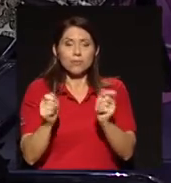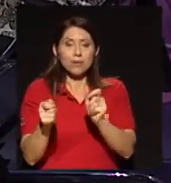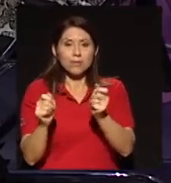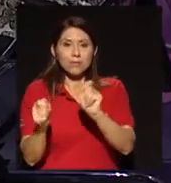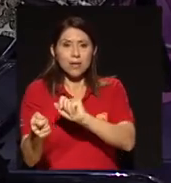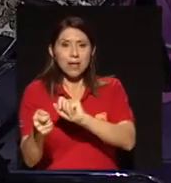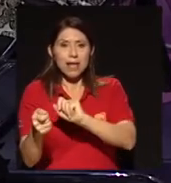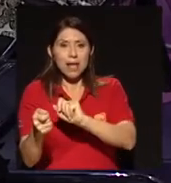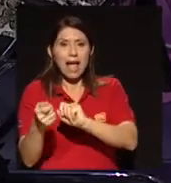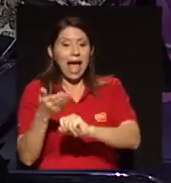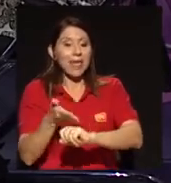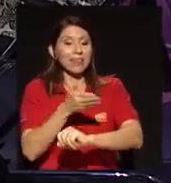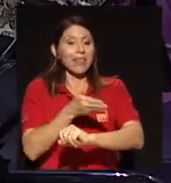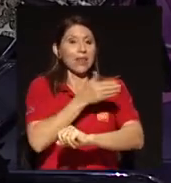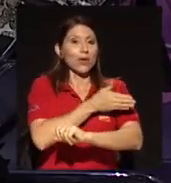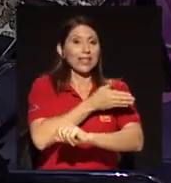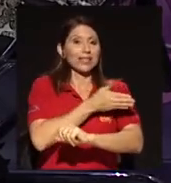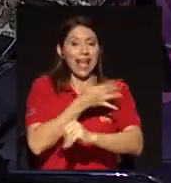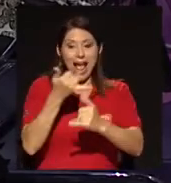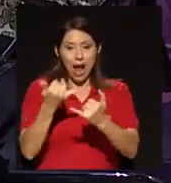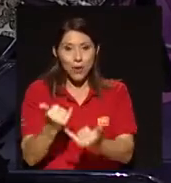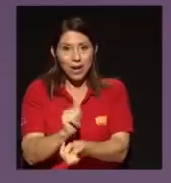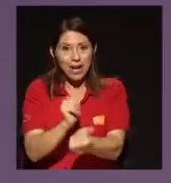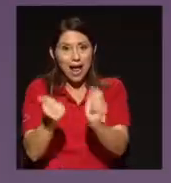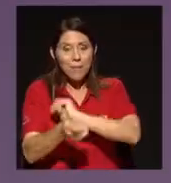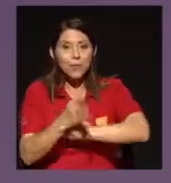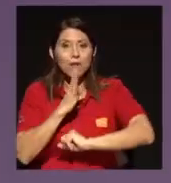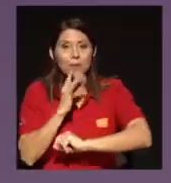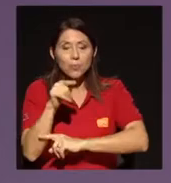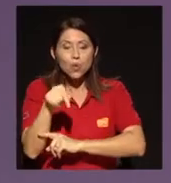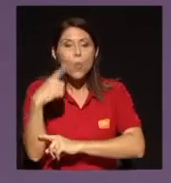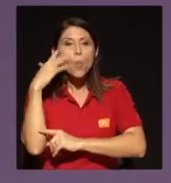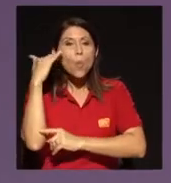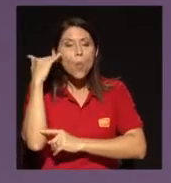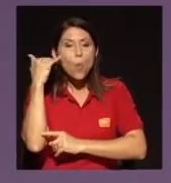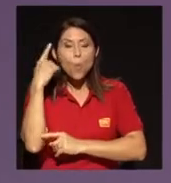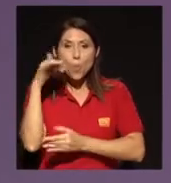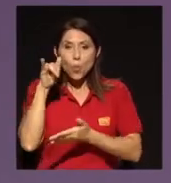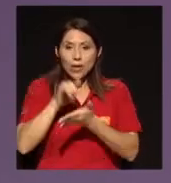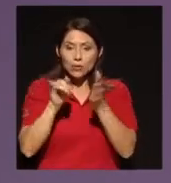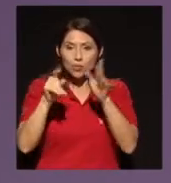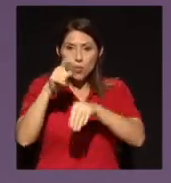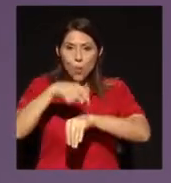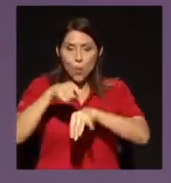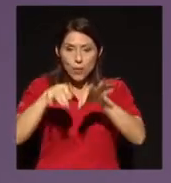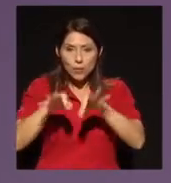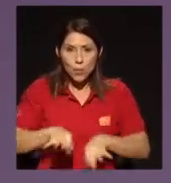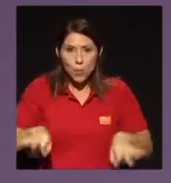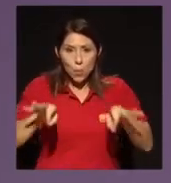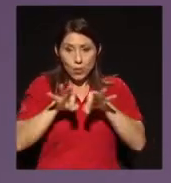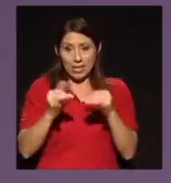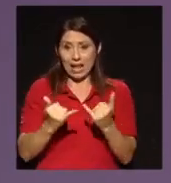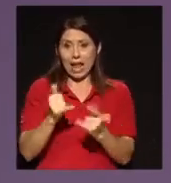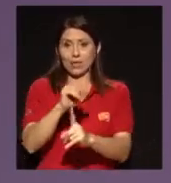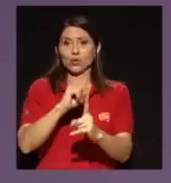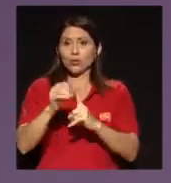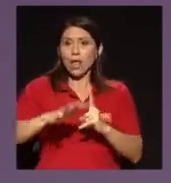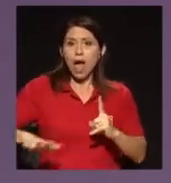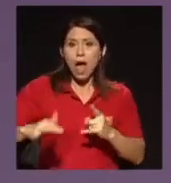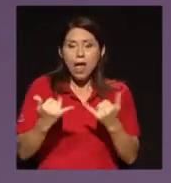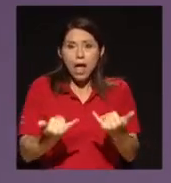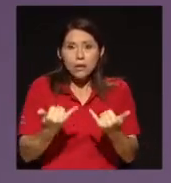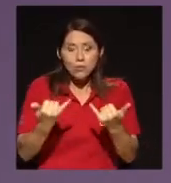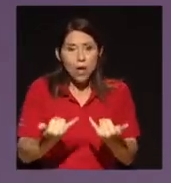hoy hablamos. ¿Por qué? Porque es un momento importante. En la sociedad actual, a nivel contemporáneo, se están gestando una serie